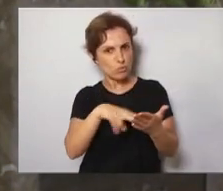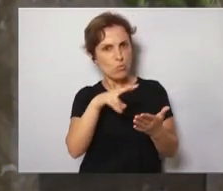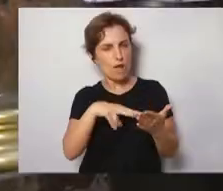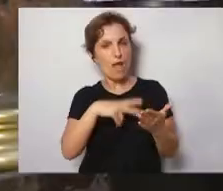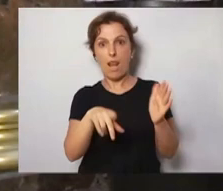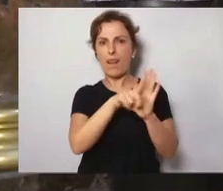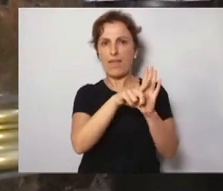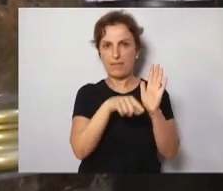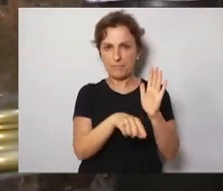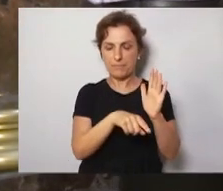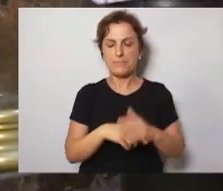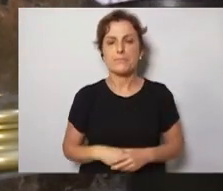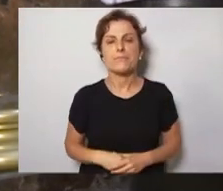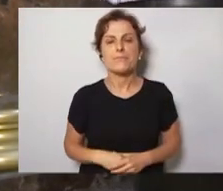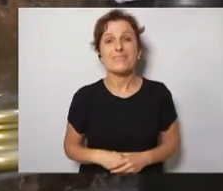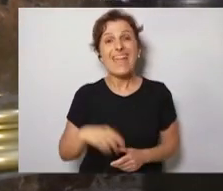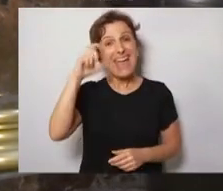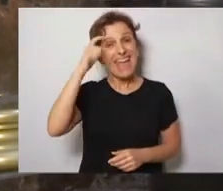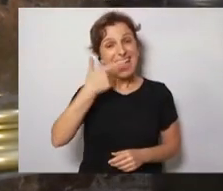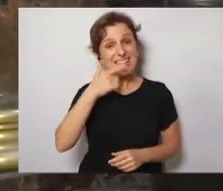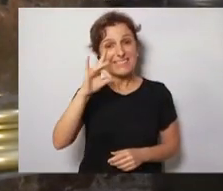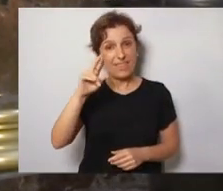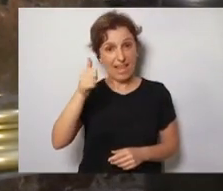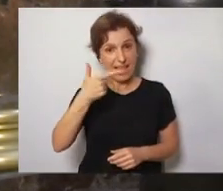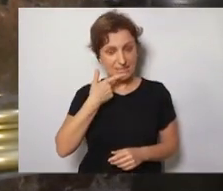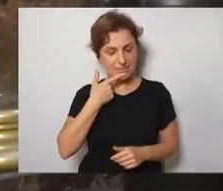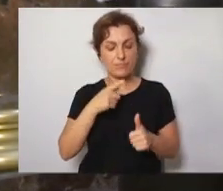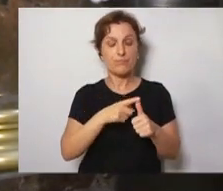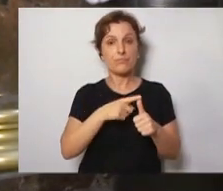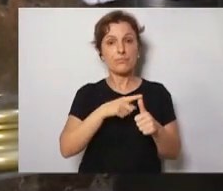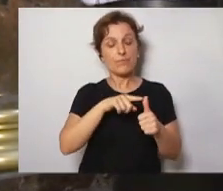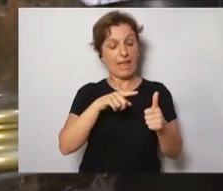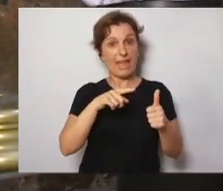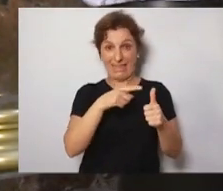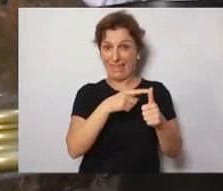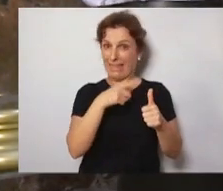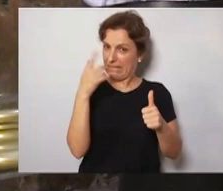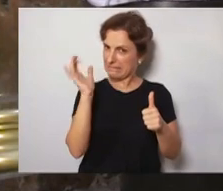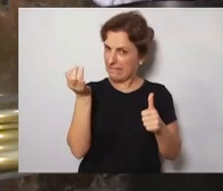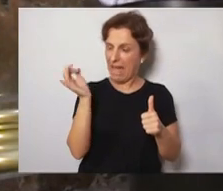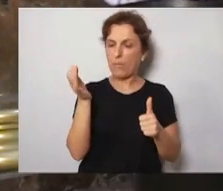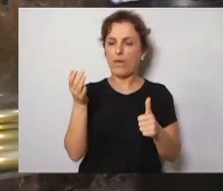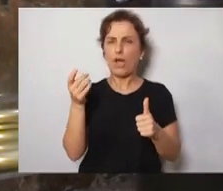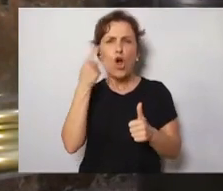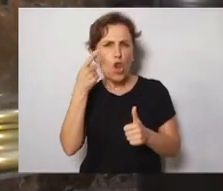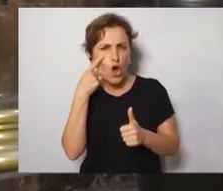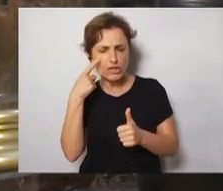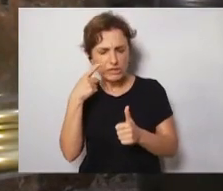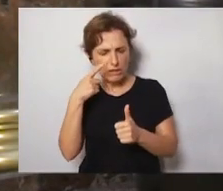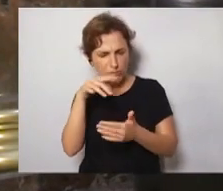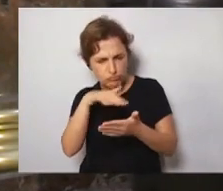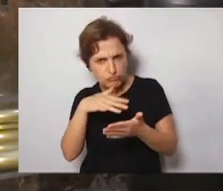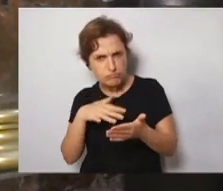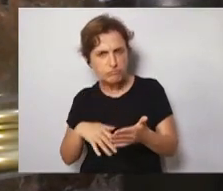ley es tras el escriba estaba de pie sobre una tarima de